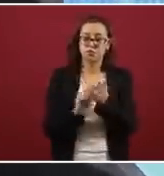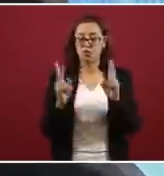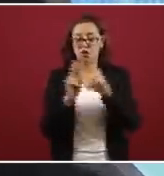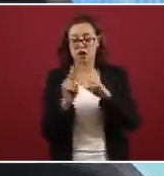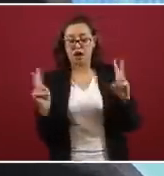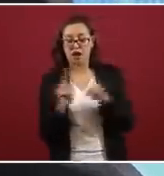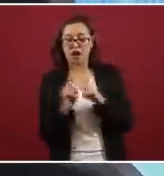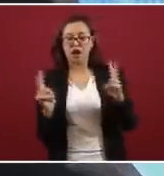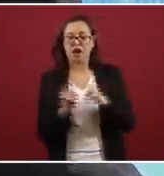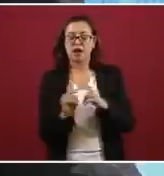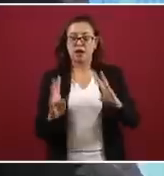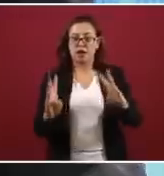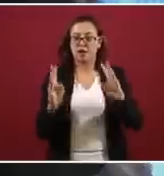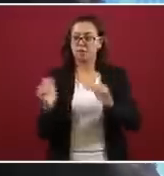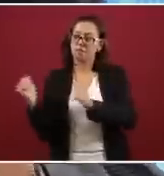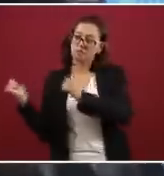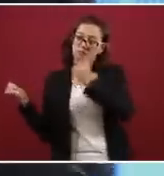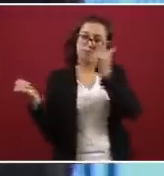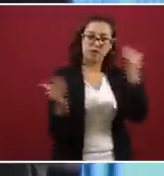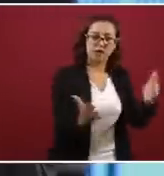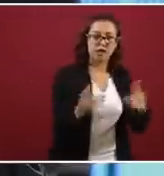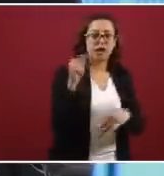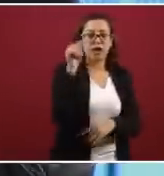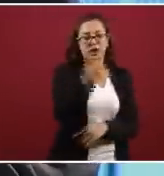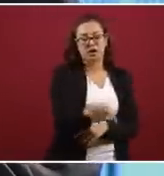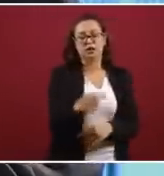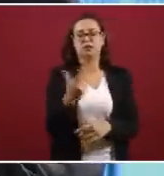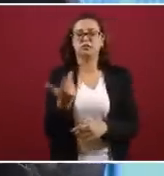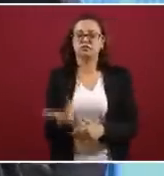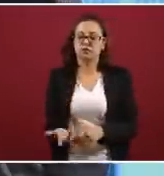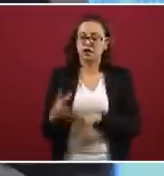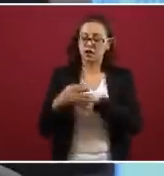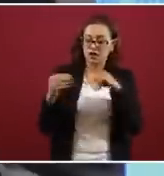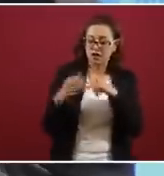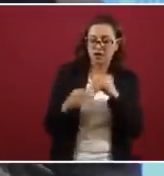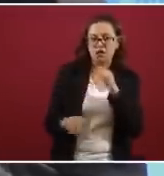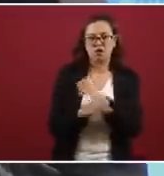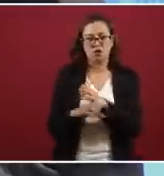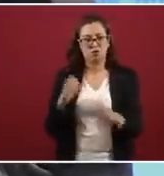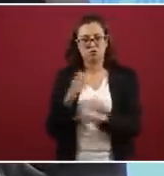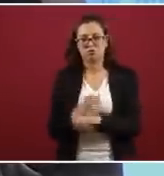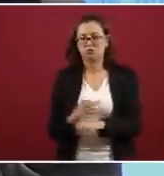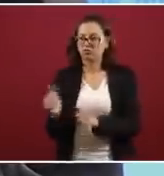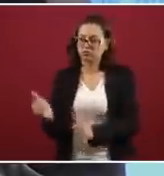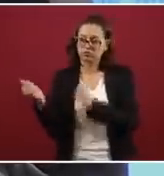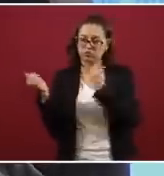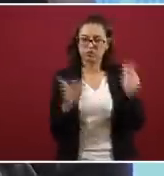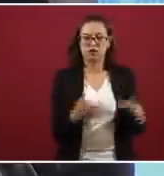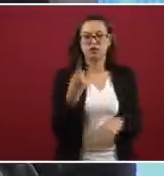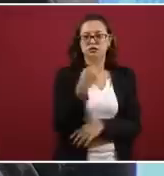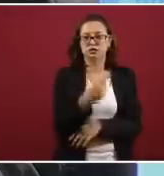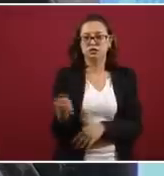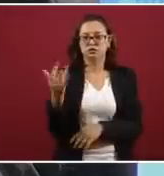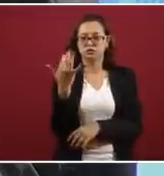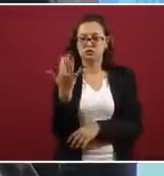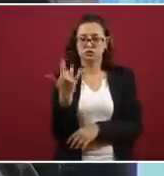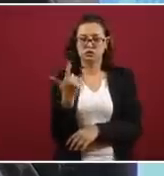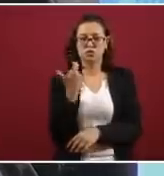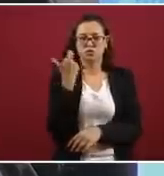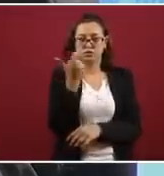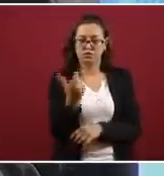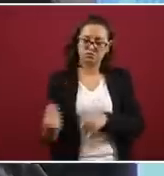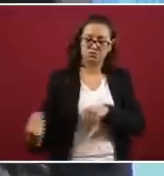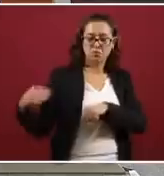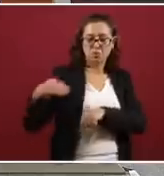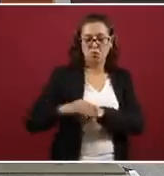campesino pueda llevar la mercancía a la bodega o los granos a la bodega, de 150 pesos adicionales por